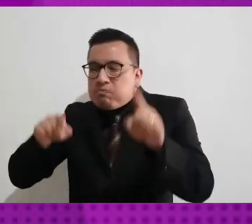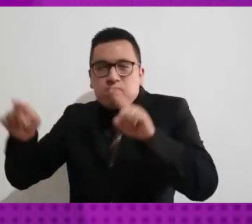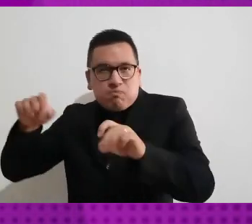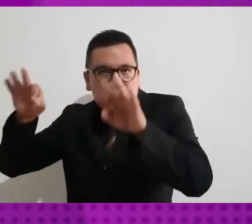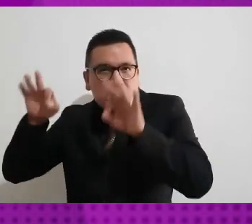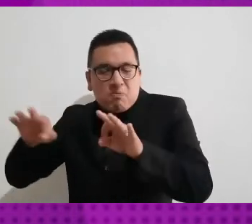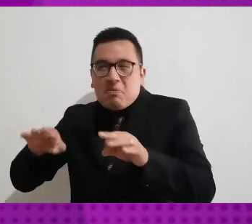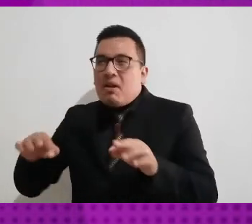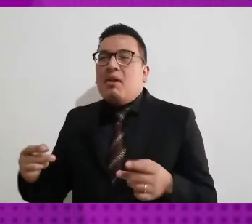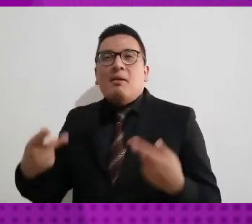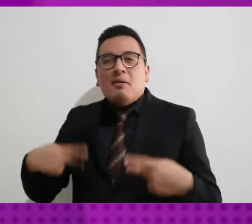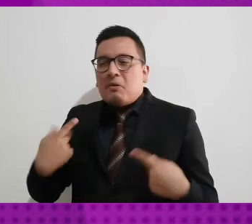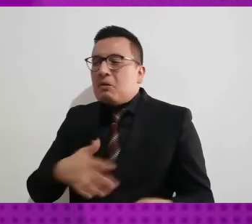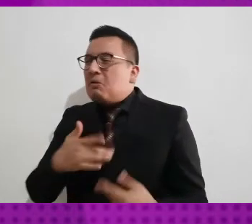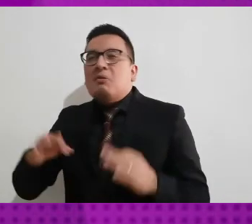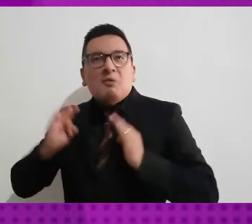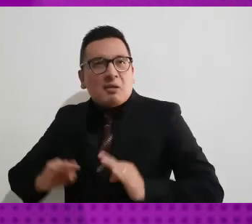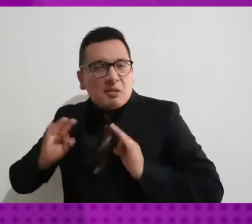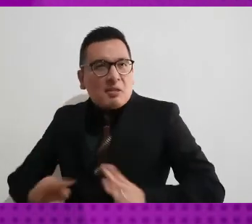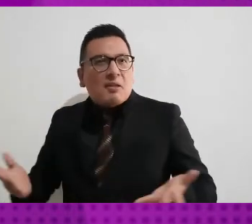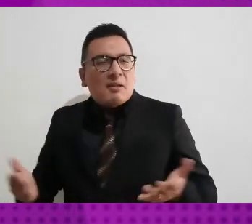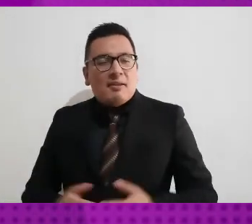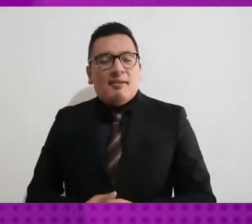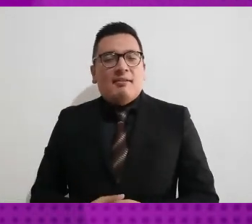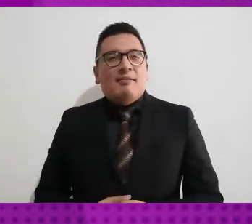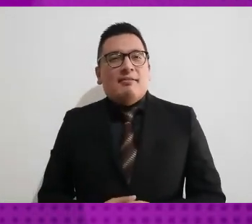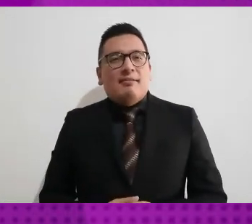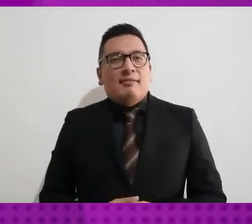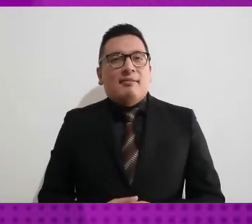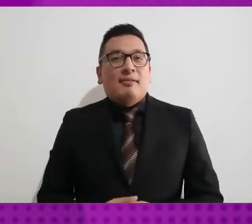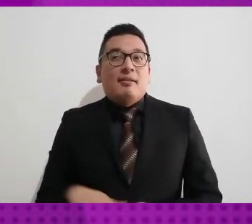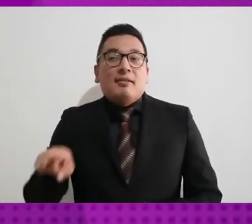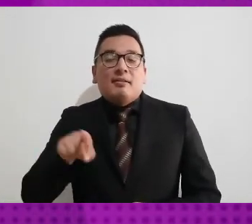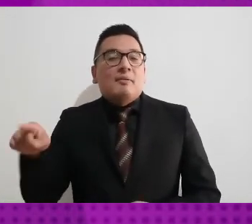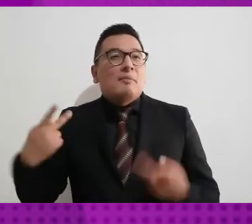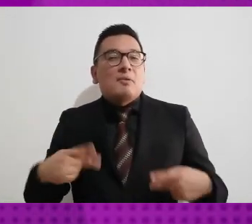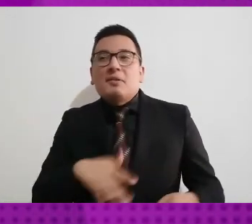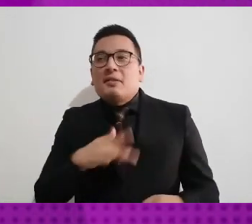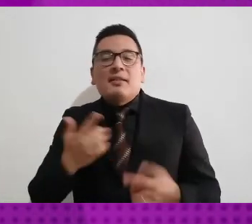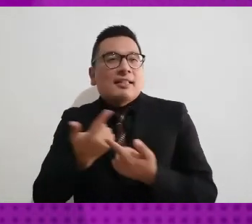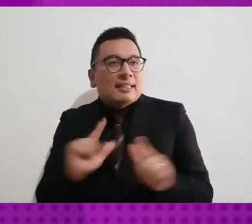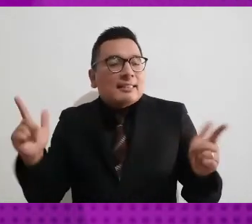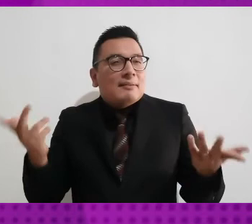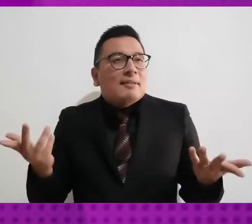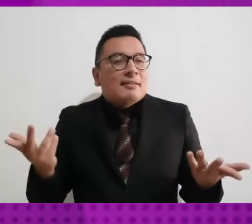gobernabilidad, tiene que haber un contexto donde imperen las